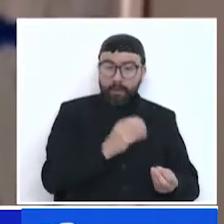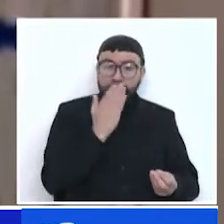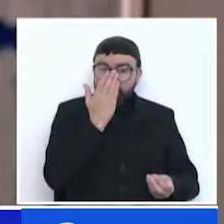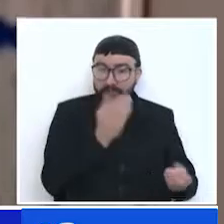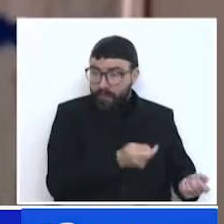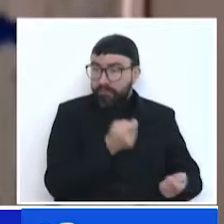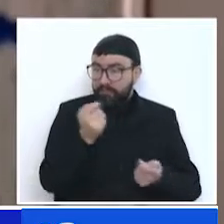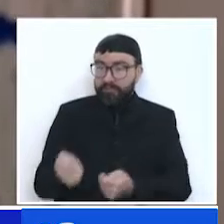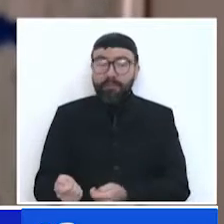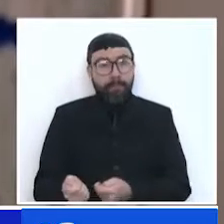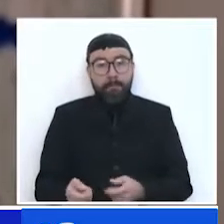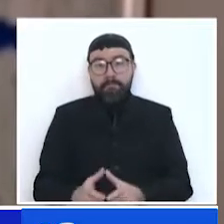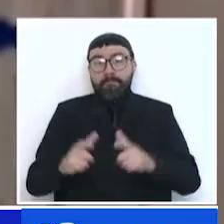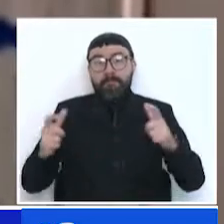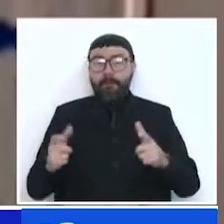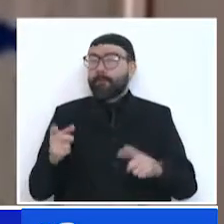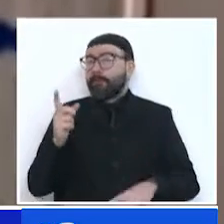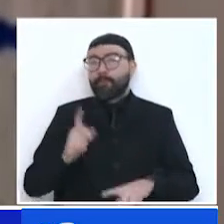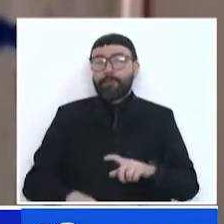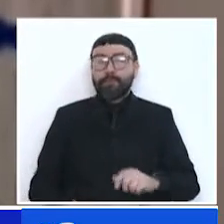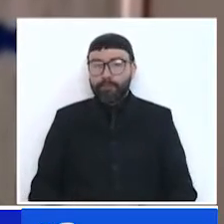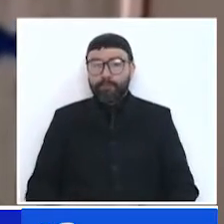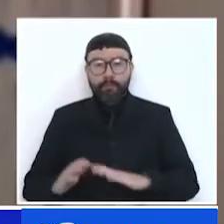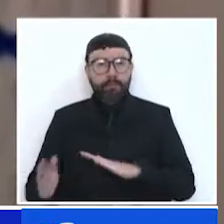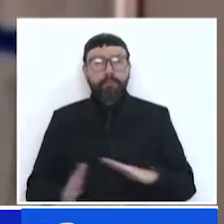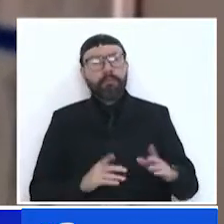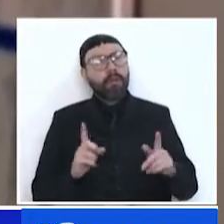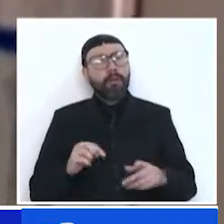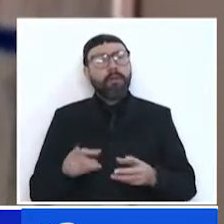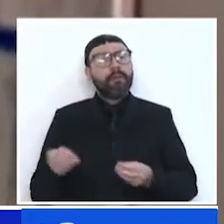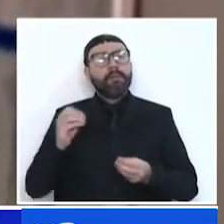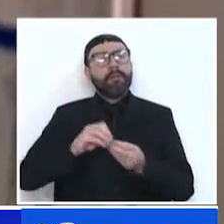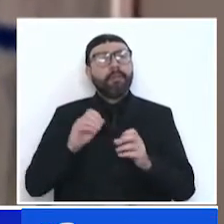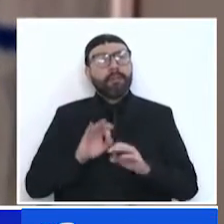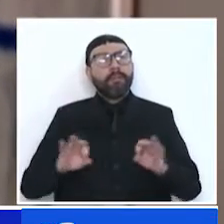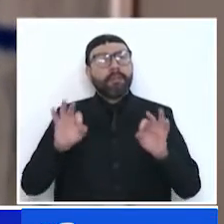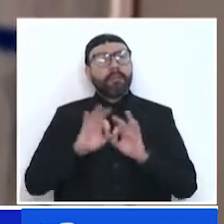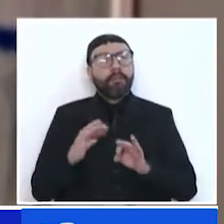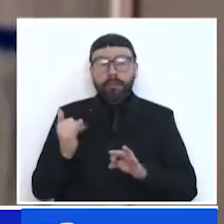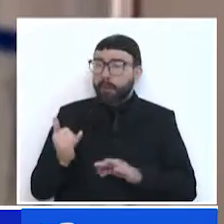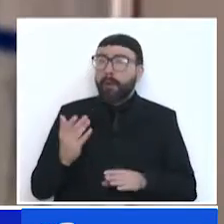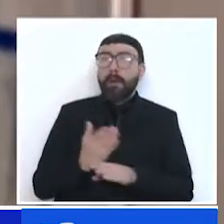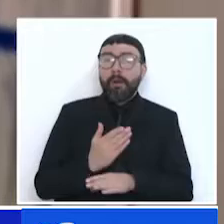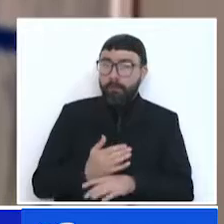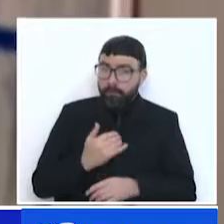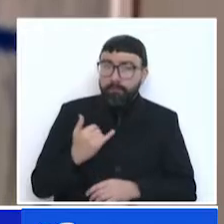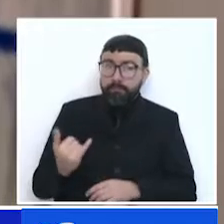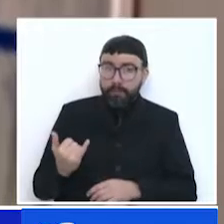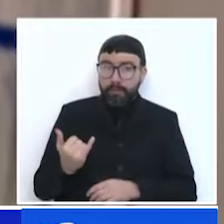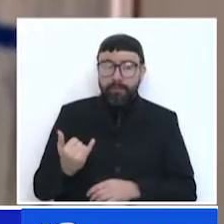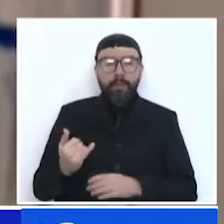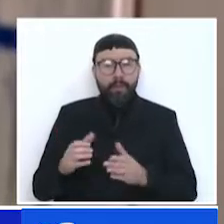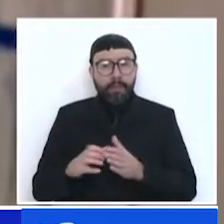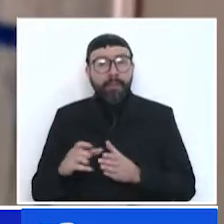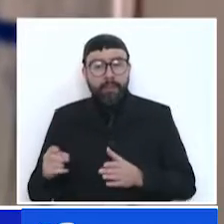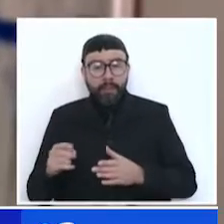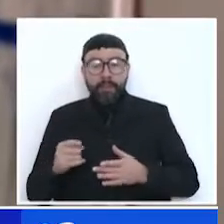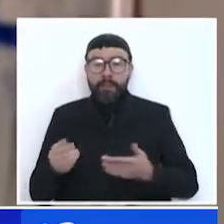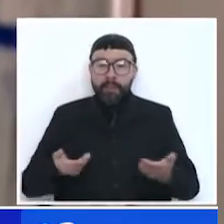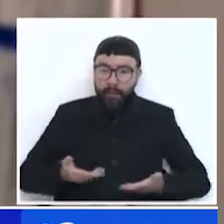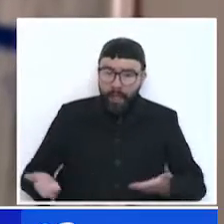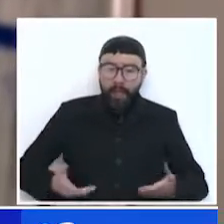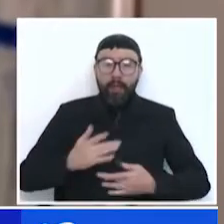entregando al Hospital San Félix. Y el otro punto importante es los problemas inherentes a la prestación de servicios de salud en esta